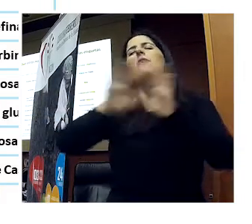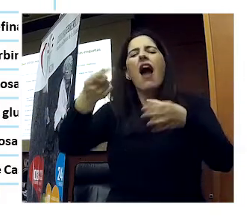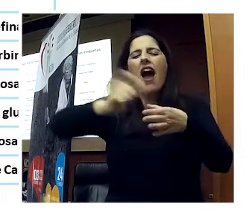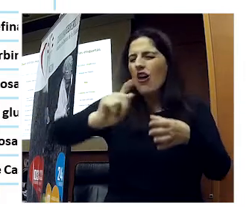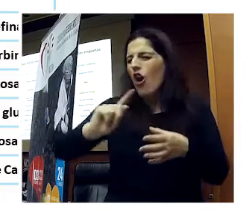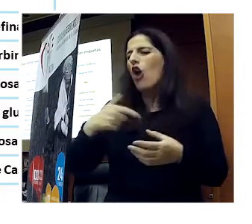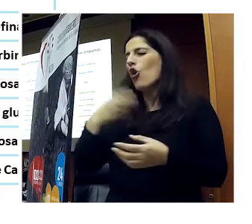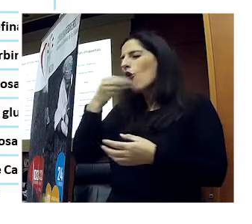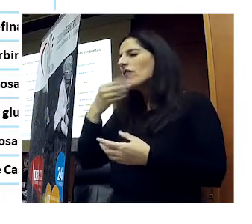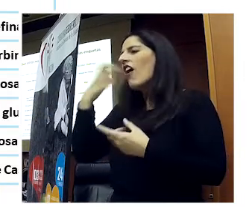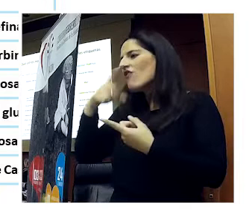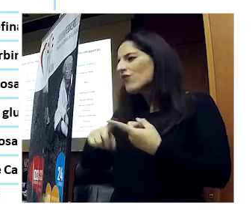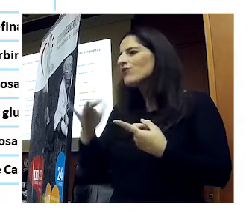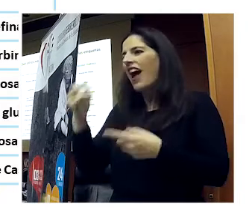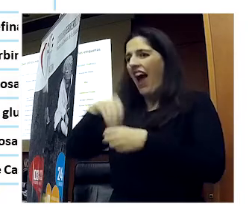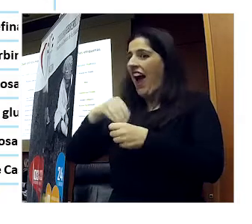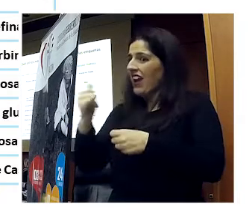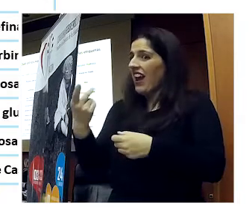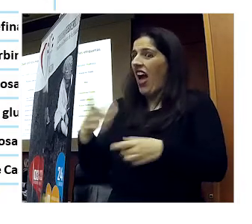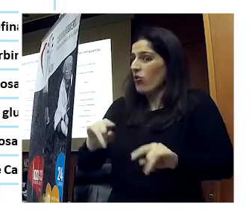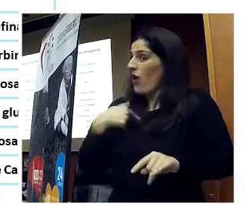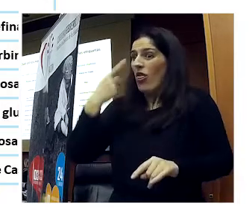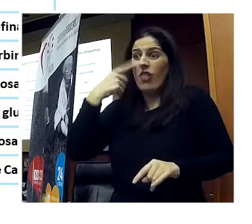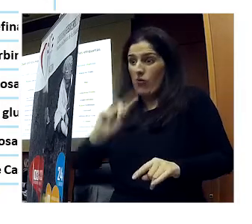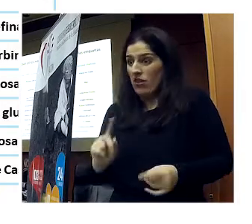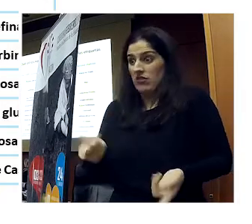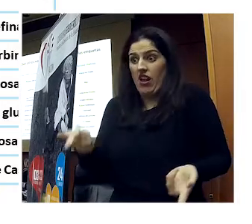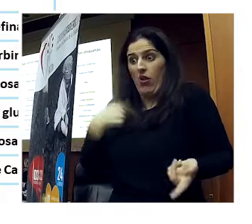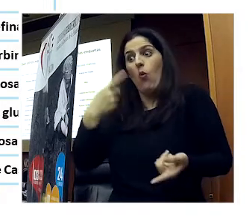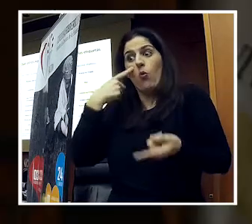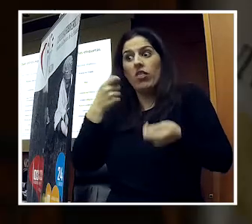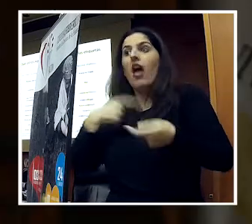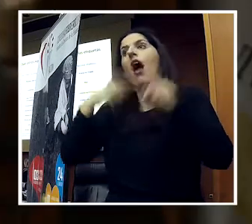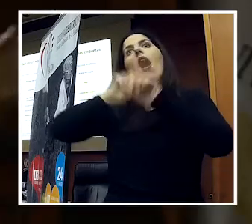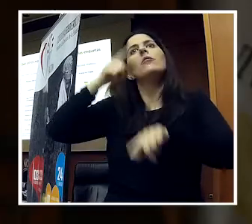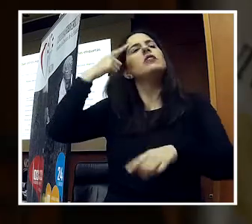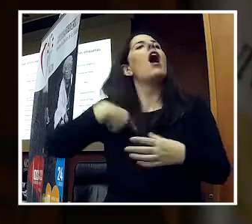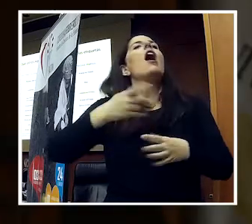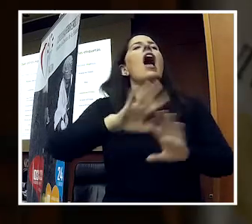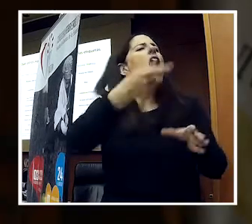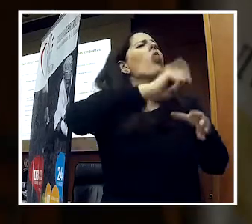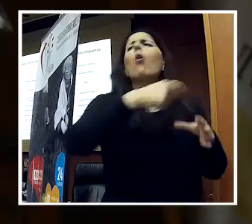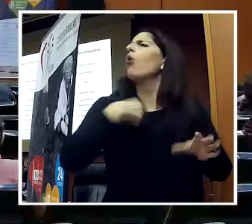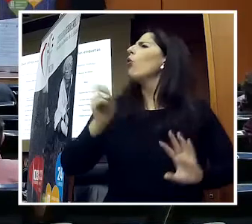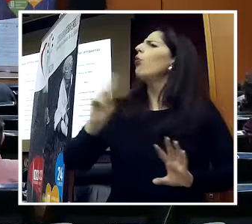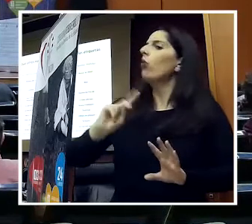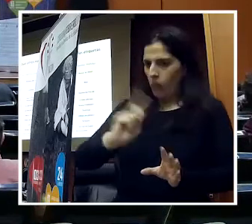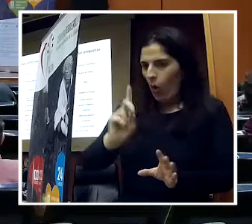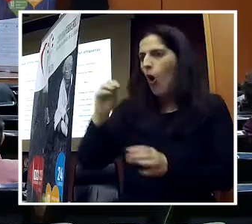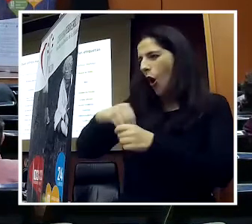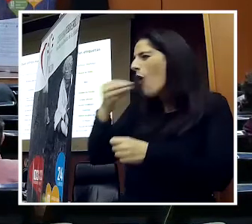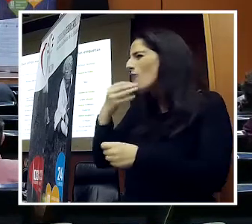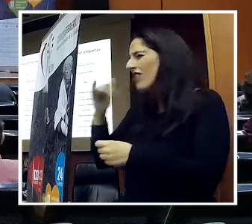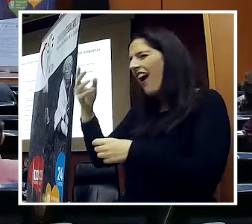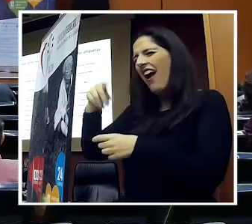eso son indicios de que tienen algún derivado del azúcar y está enmascarando. Muchas de las industrias alimentarias no ponen que contienen azúcar, pero